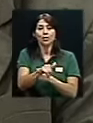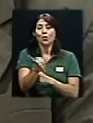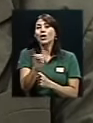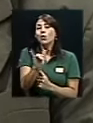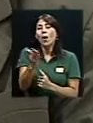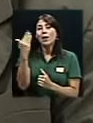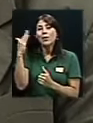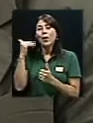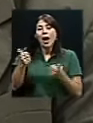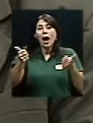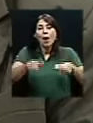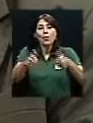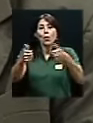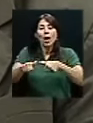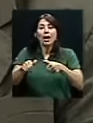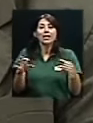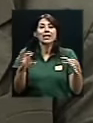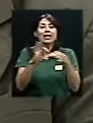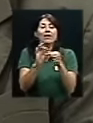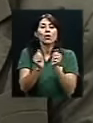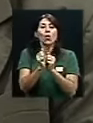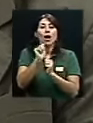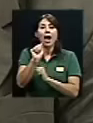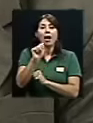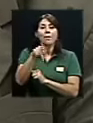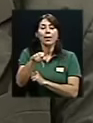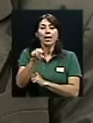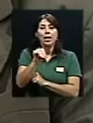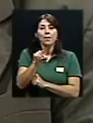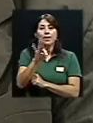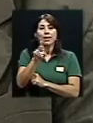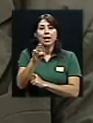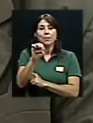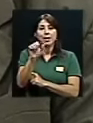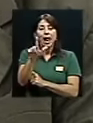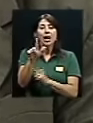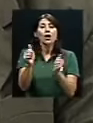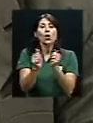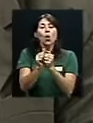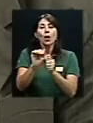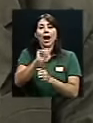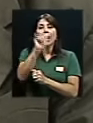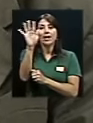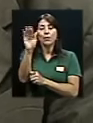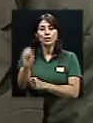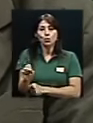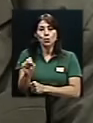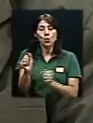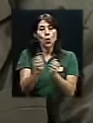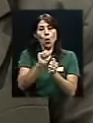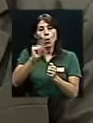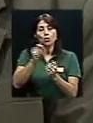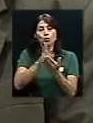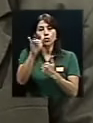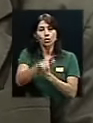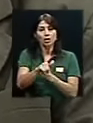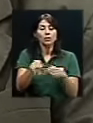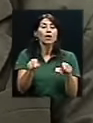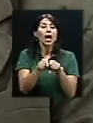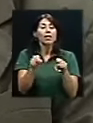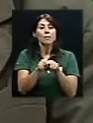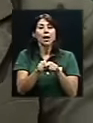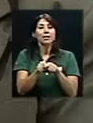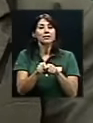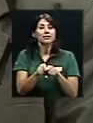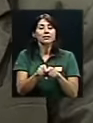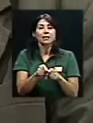con APM Terminal, lo que tiene que ver con el Caribe Sur y otros proyectos. Y además, por todo lado se menciona